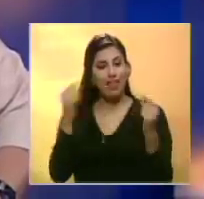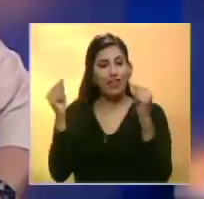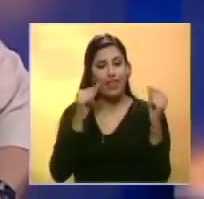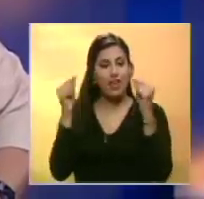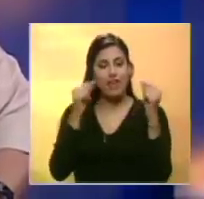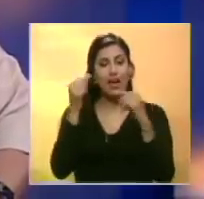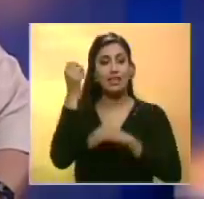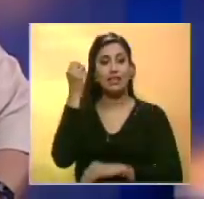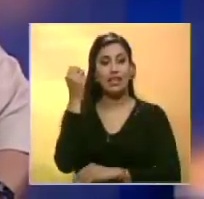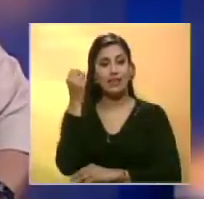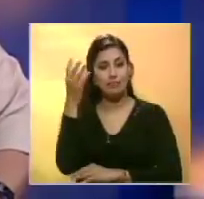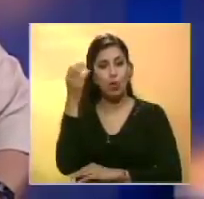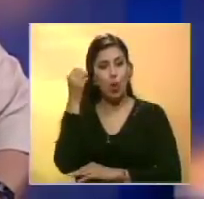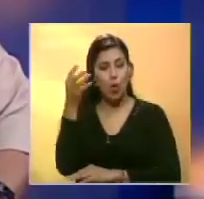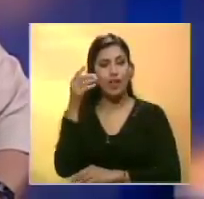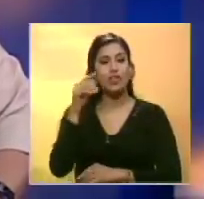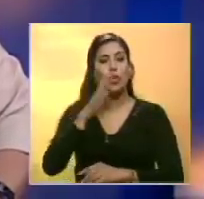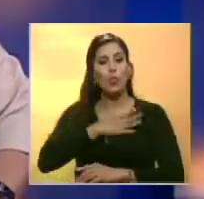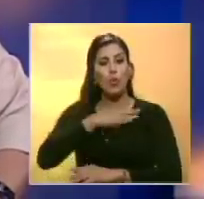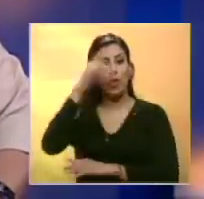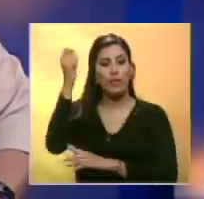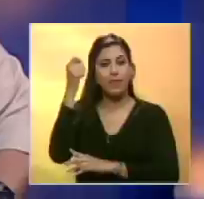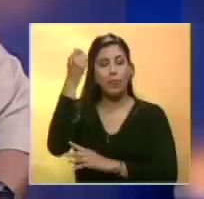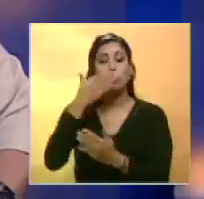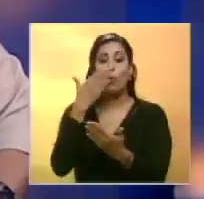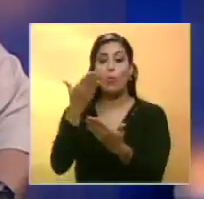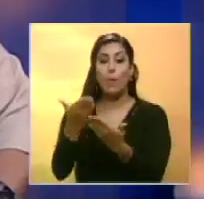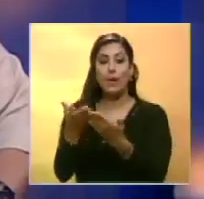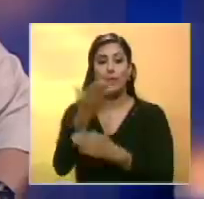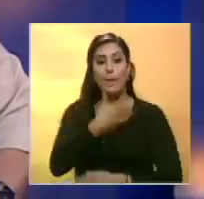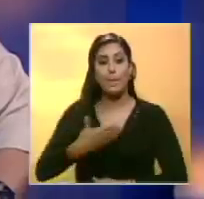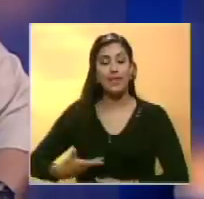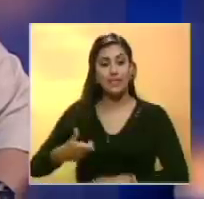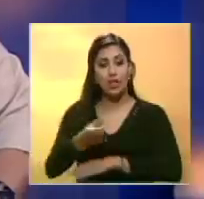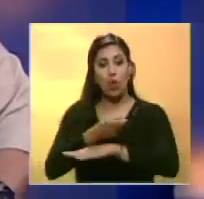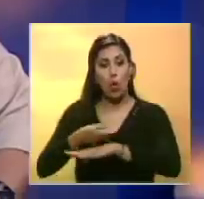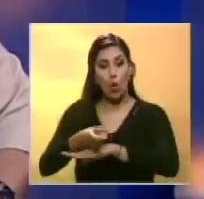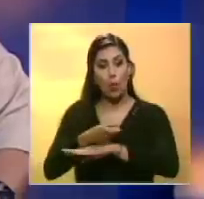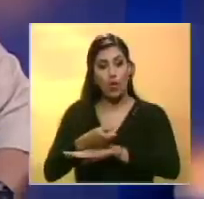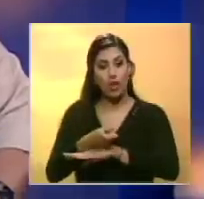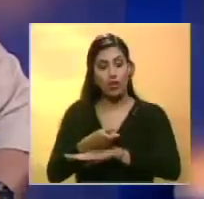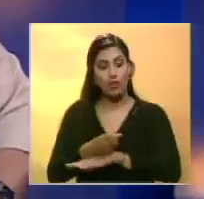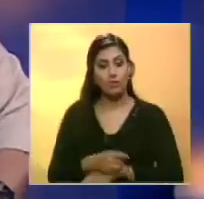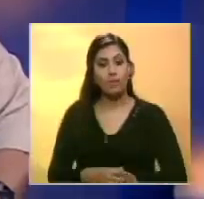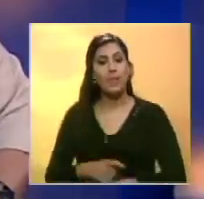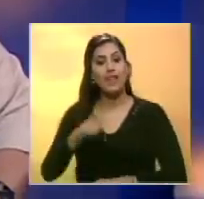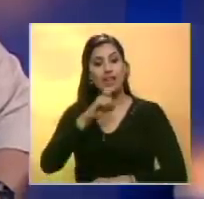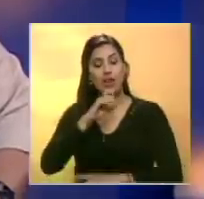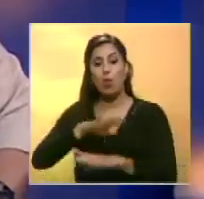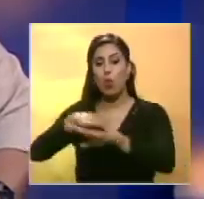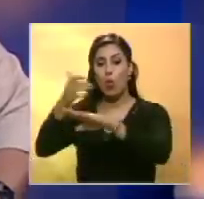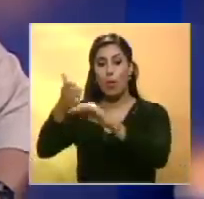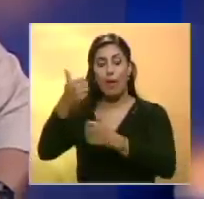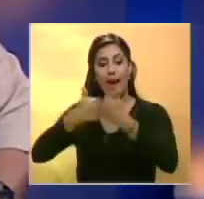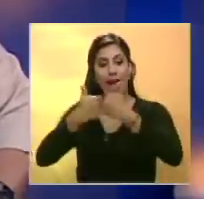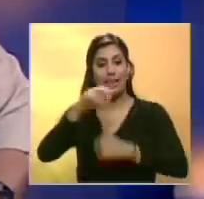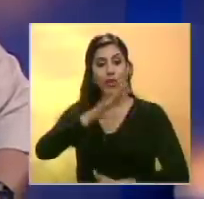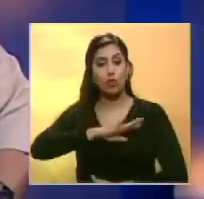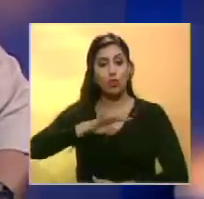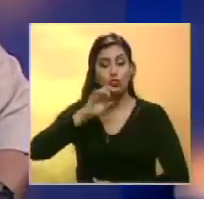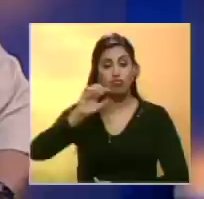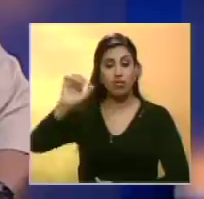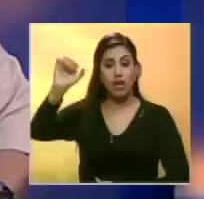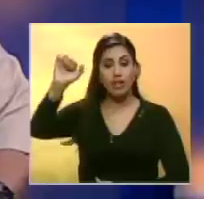en el Congreso de los Diputados comenzó con la comparecencia del presidente de Gobierno en funciones, Mariano Rajoy, quien acusó al candidato socialista